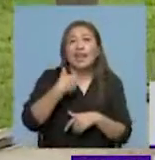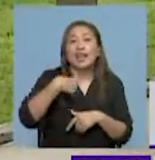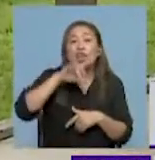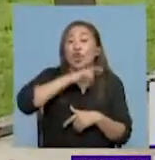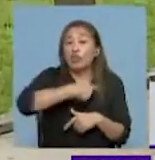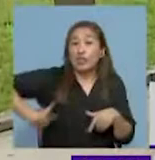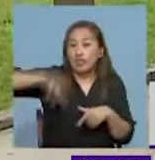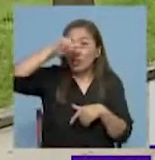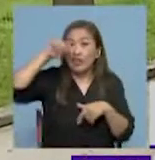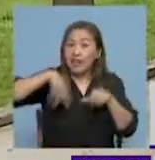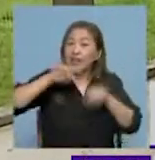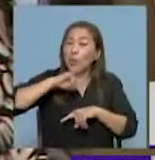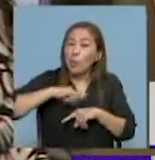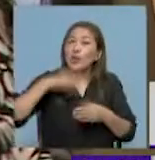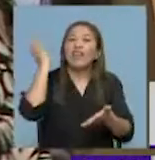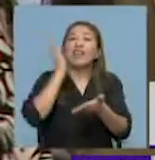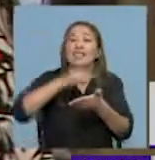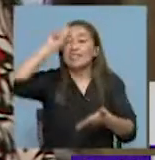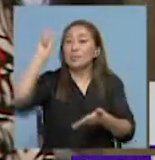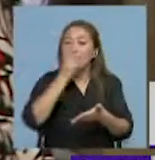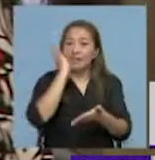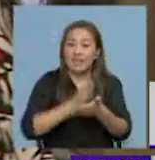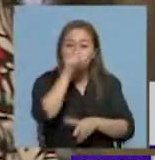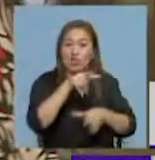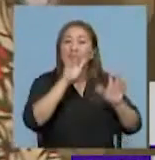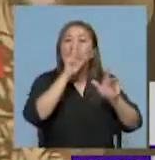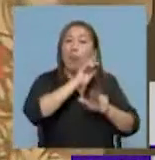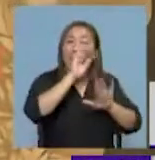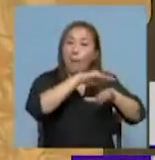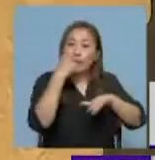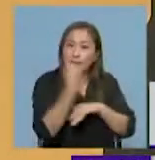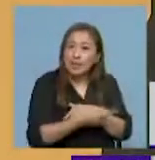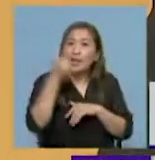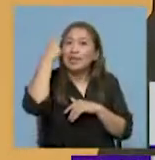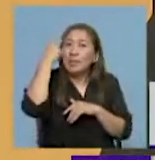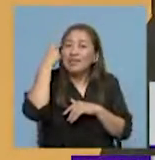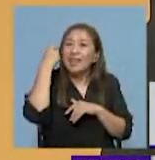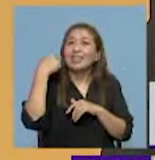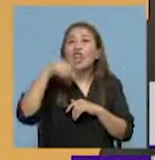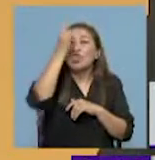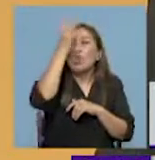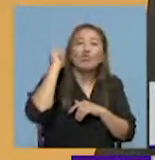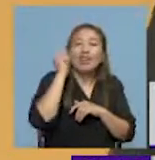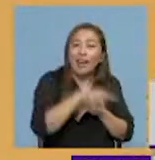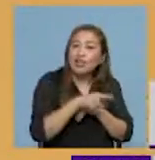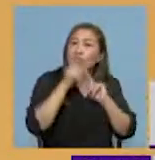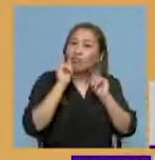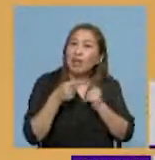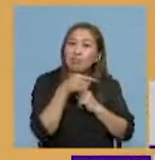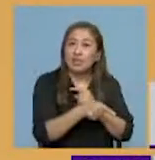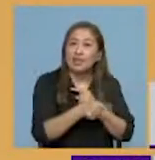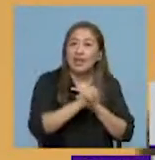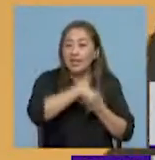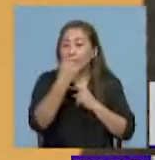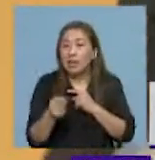en este caso es sí o sí garantizar el derecho de esa criatura pero hay que pensar en esa criatura que tiene 12 años también hay que pensar en la otra